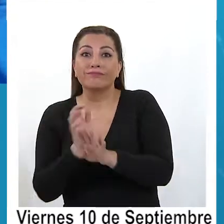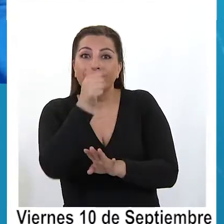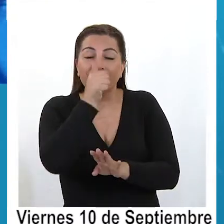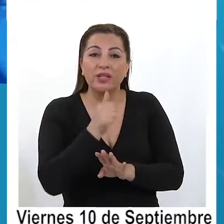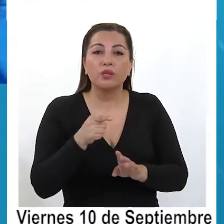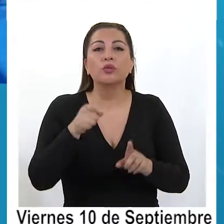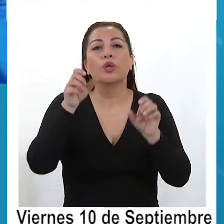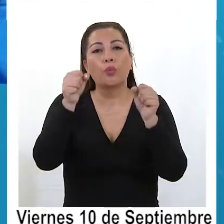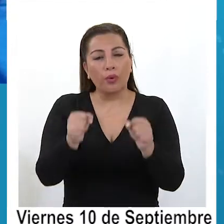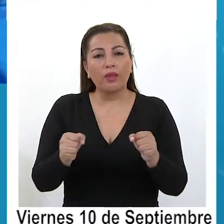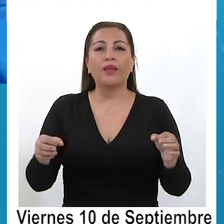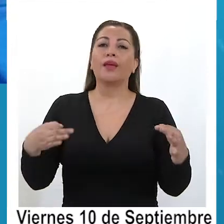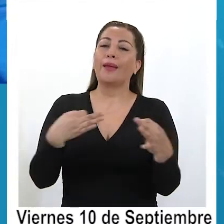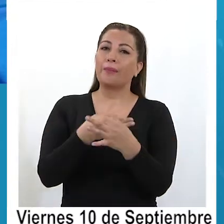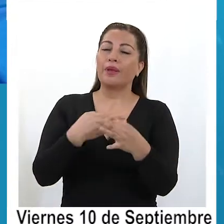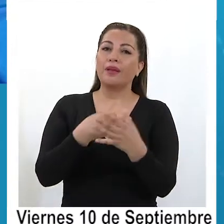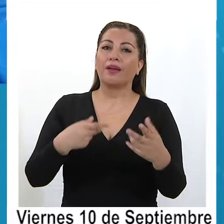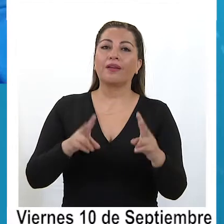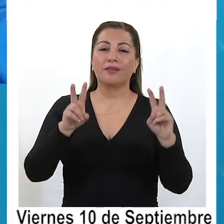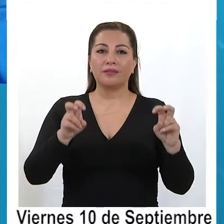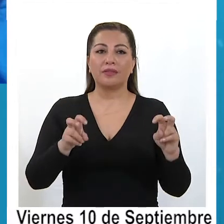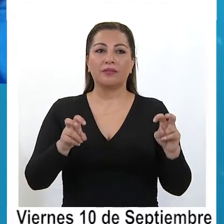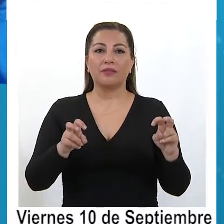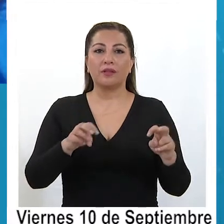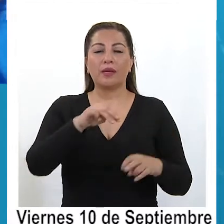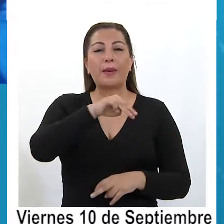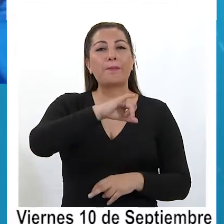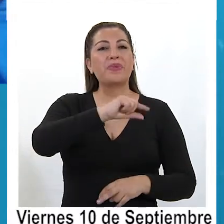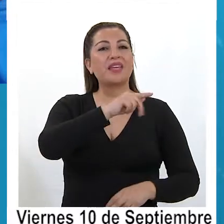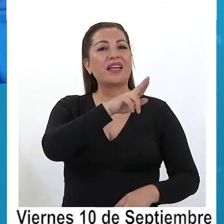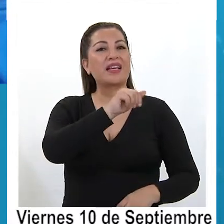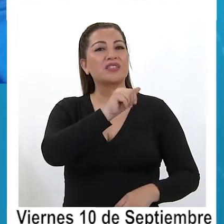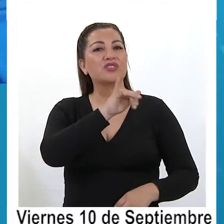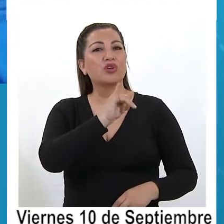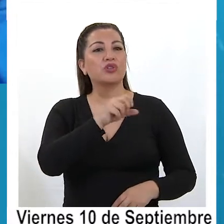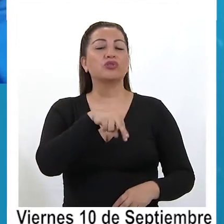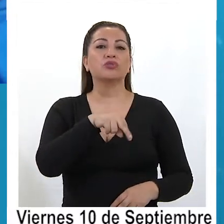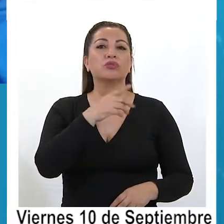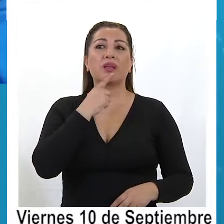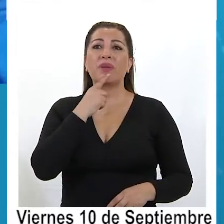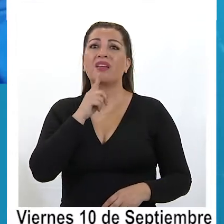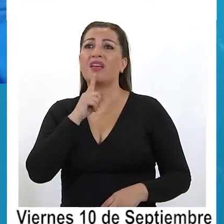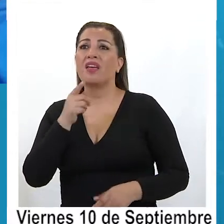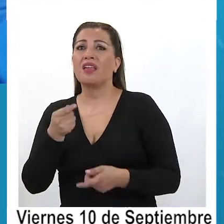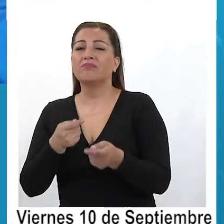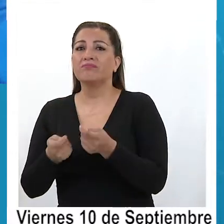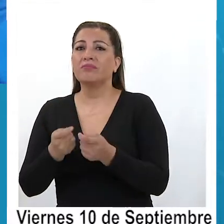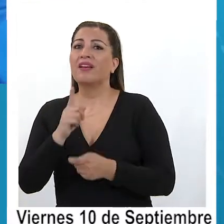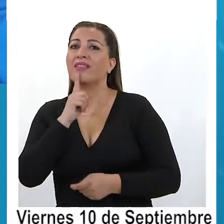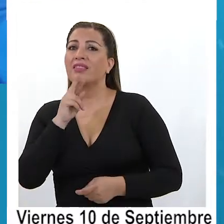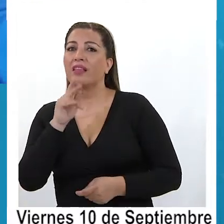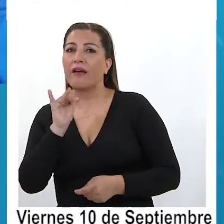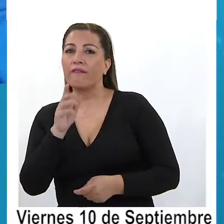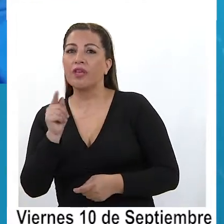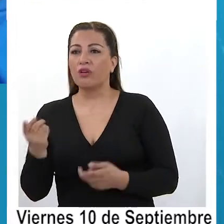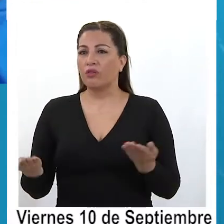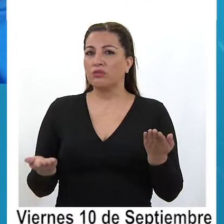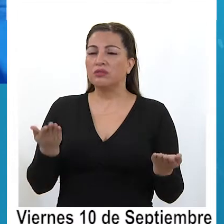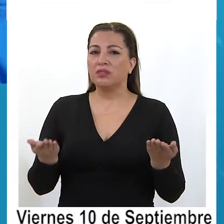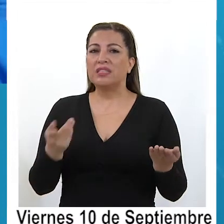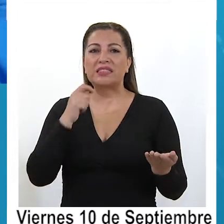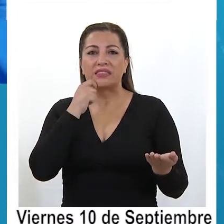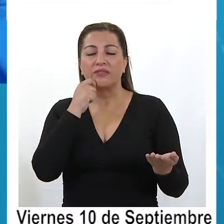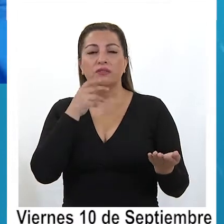nos pudiera explicar la diferencia entre la migración irregular y el tráfico de migrantes. Este último también se ha hecho muy